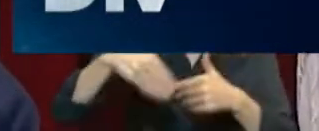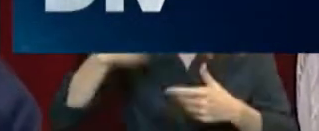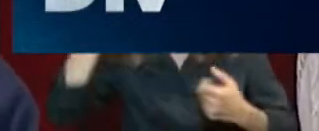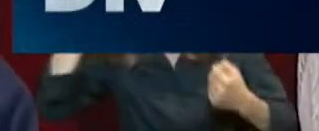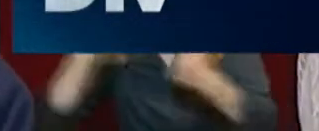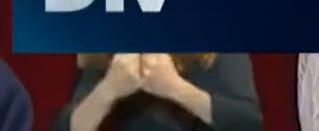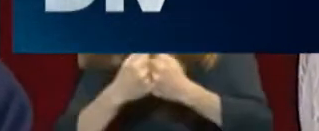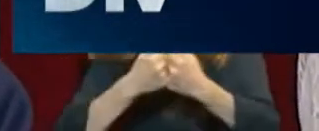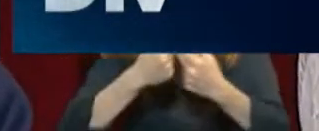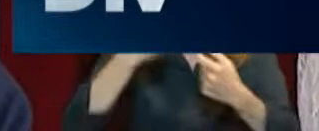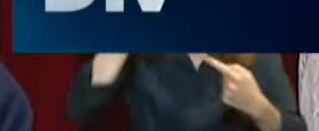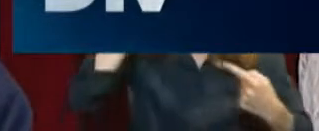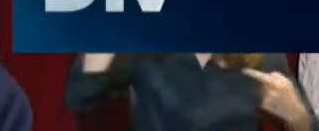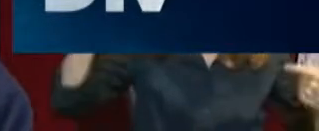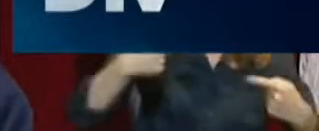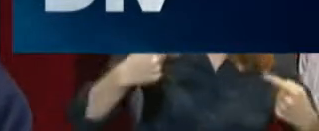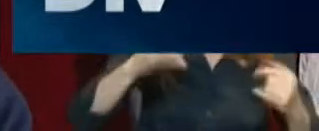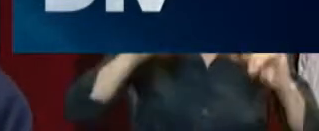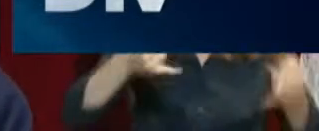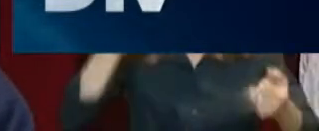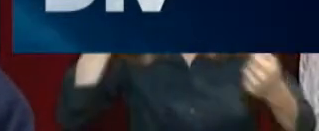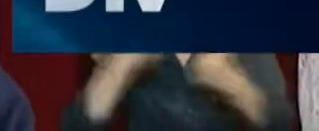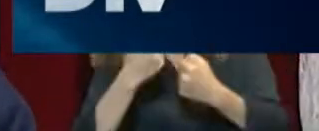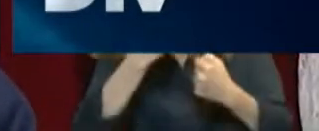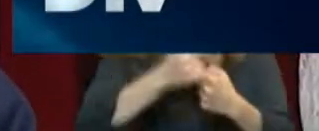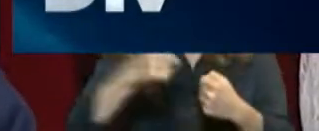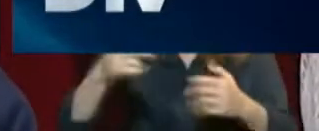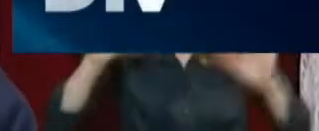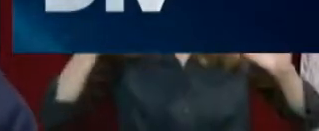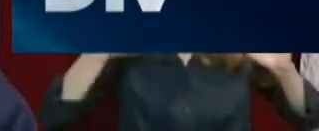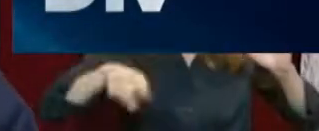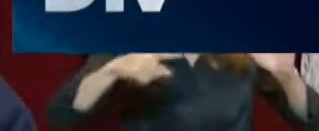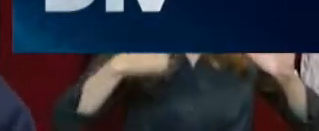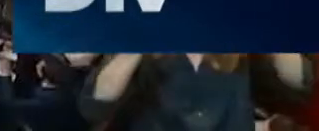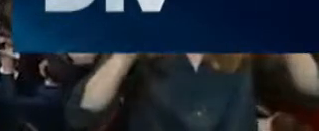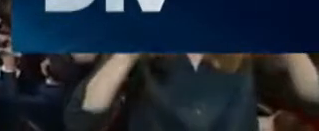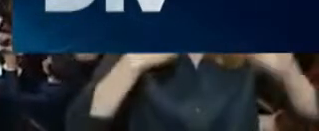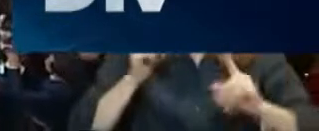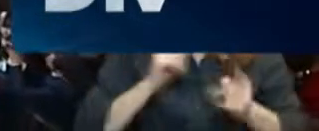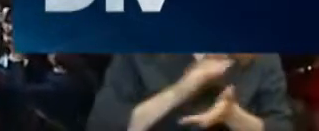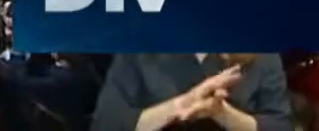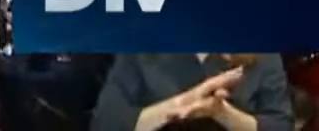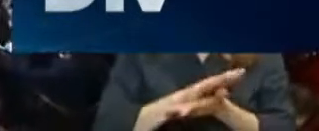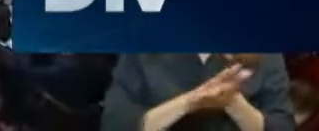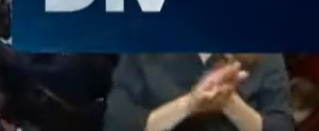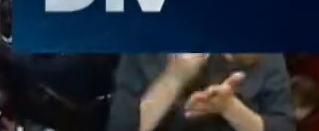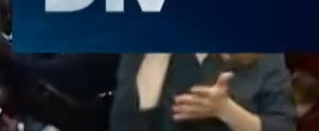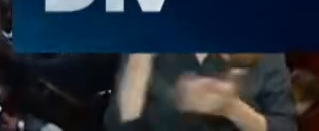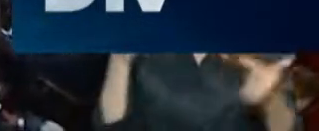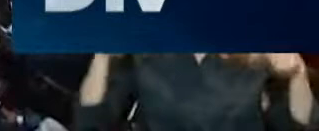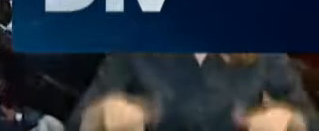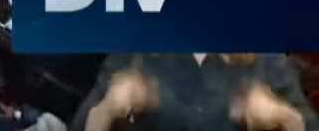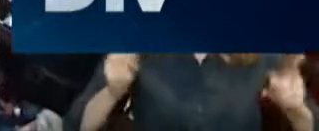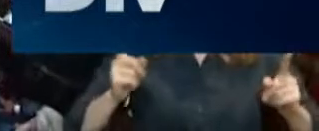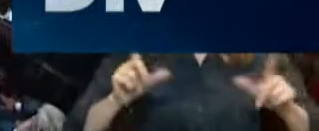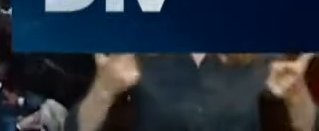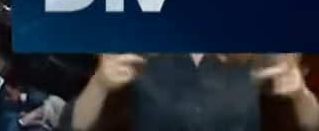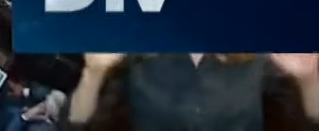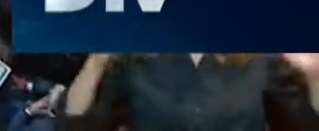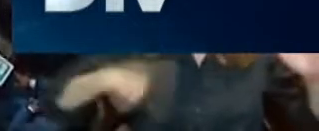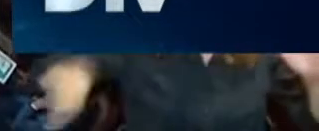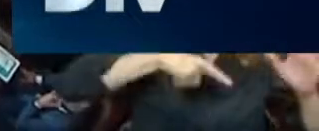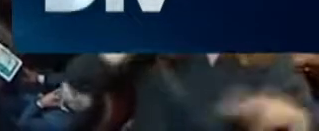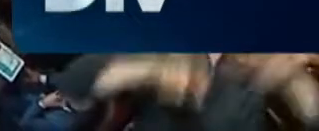prorrogar las sesiones ordinarias del Congreso Nacional hasta el 30 de diciembre. Fernández firmó el decreto antes de partir hacia Francia